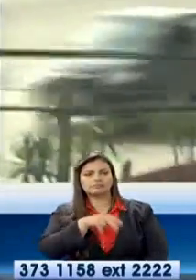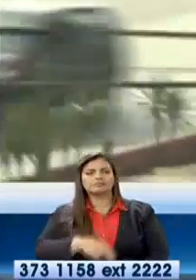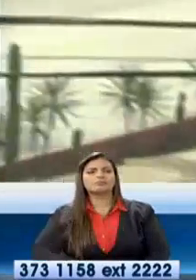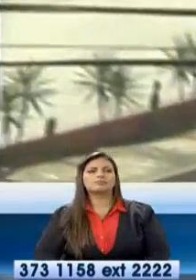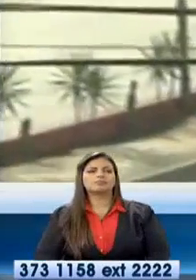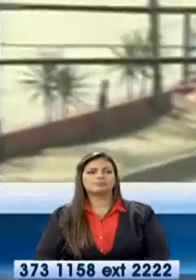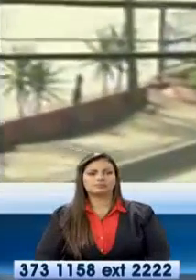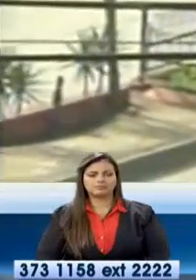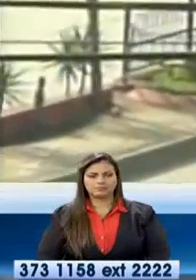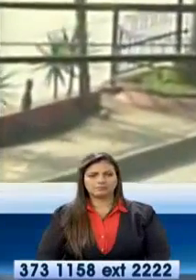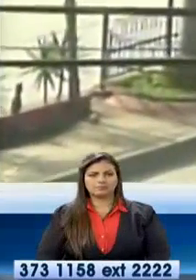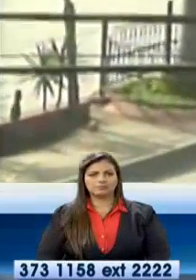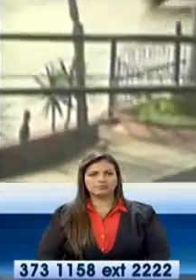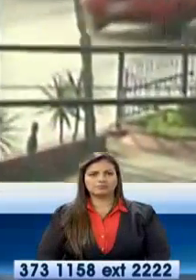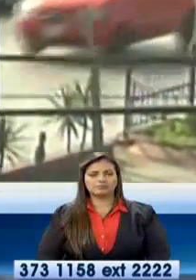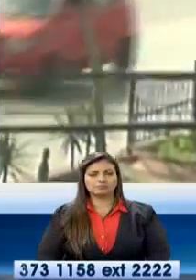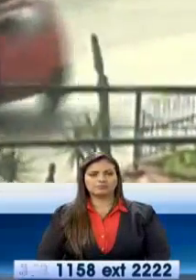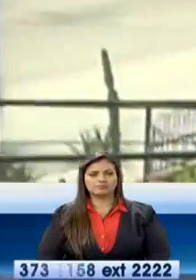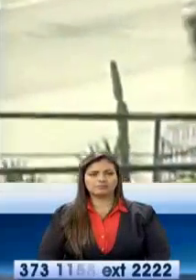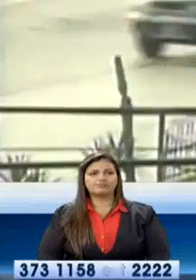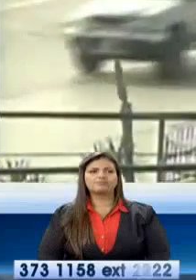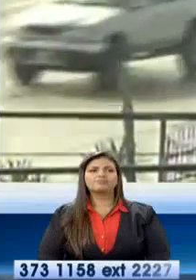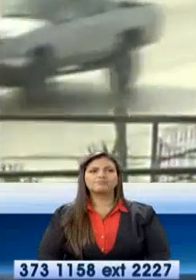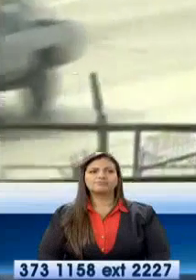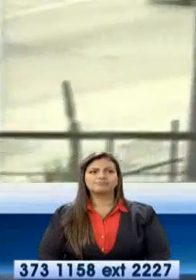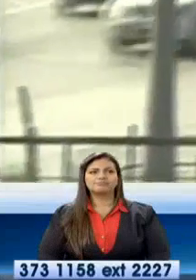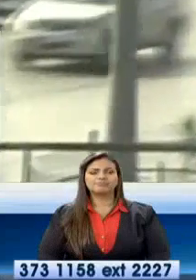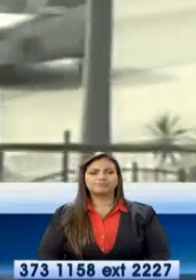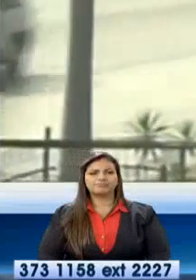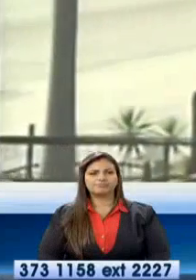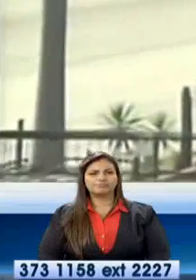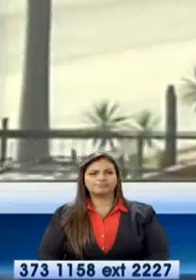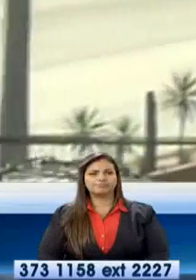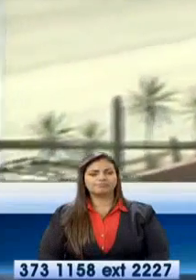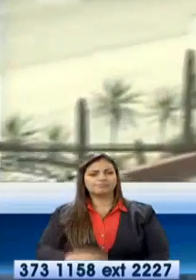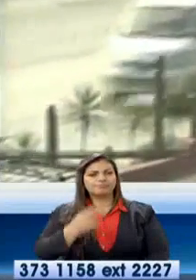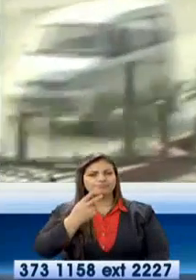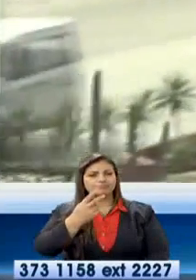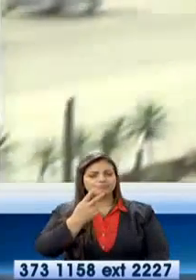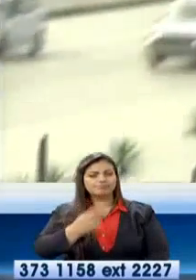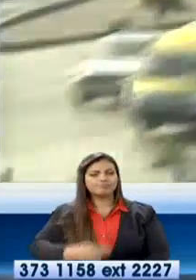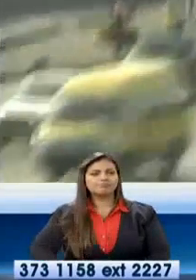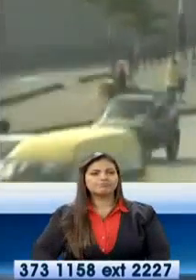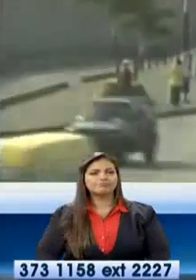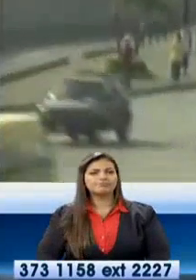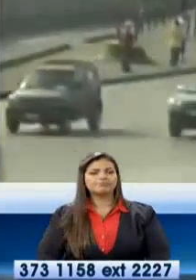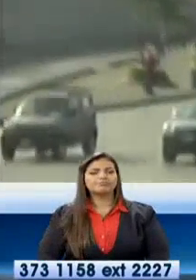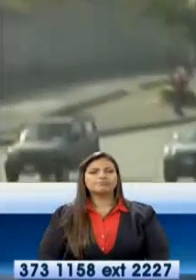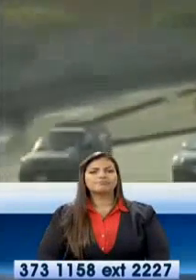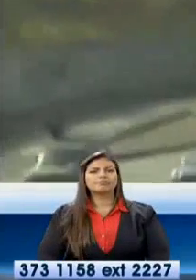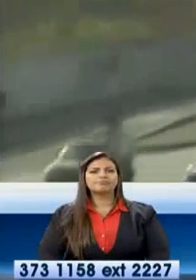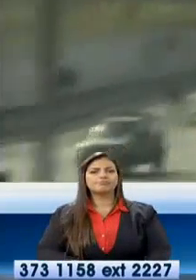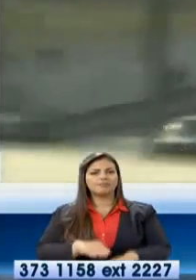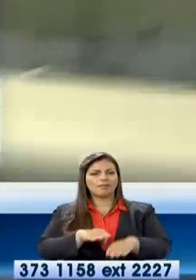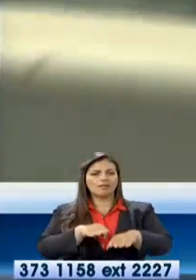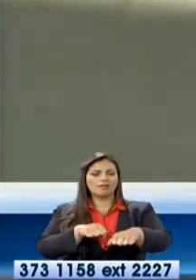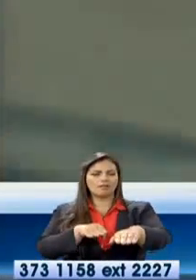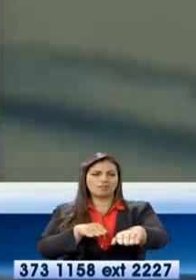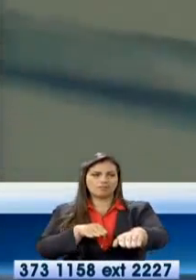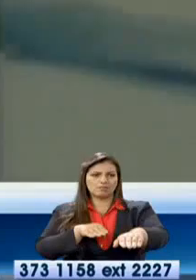pararon. Ya empezó, bueno, no logramos observar, pero era más acá. De todas maneras ya los carros, bueno, ya